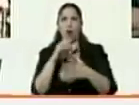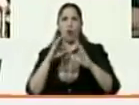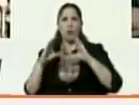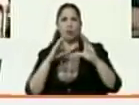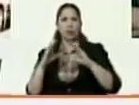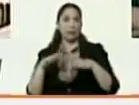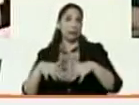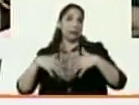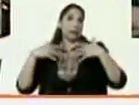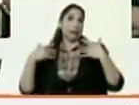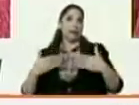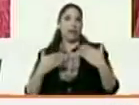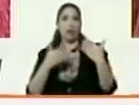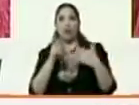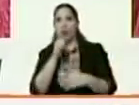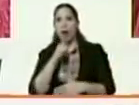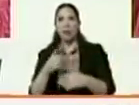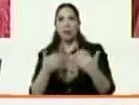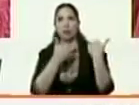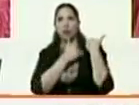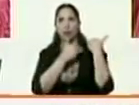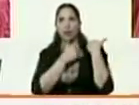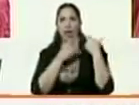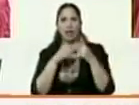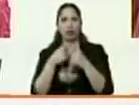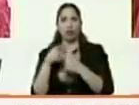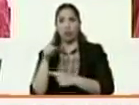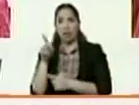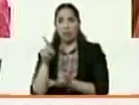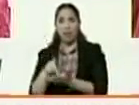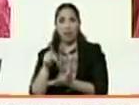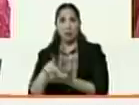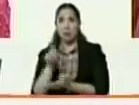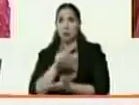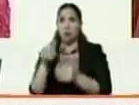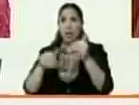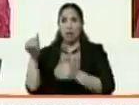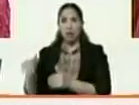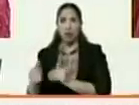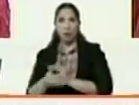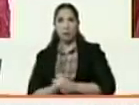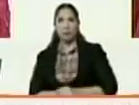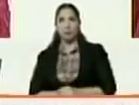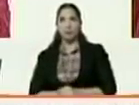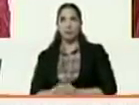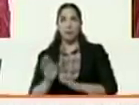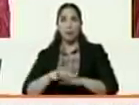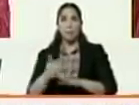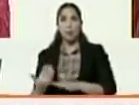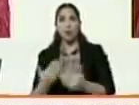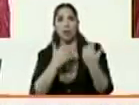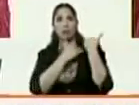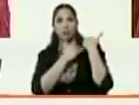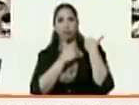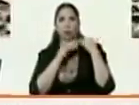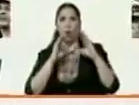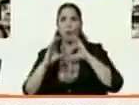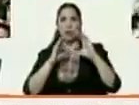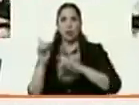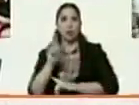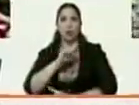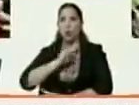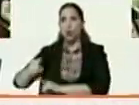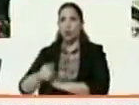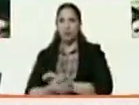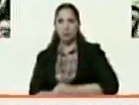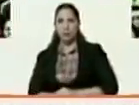Tamaña irresponsabilidad. Ellos no participaron en las elecciones parlamentarias porque los dueños de los medios no le dieron la orden.